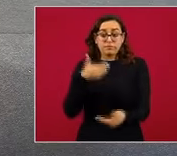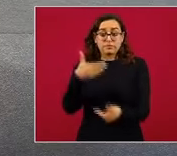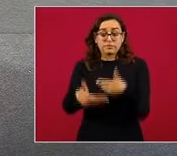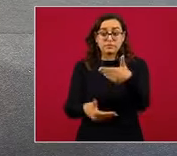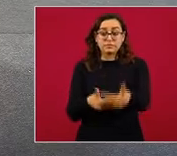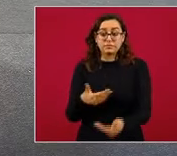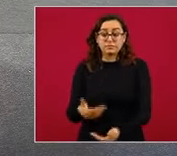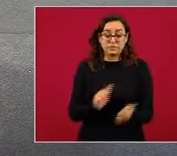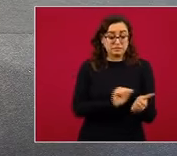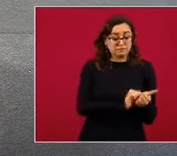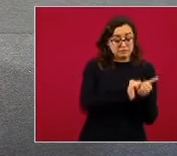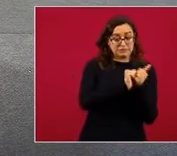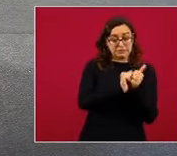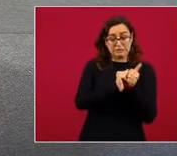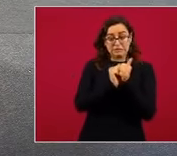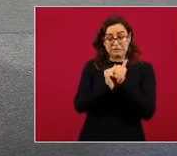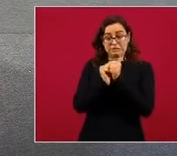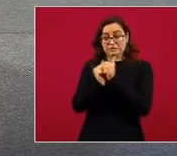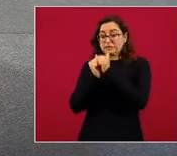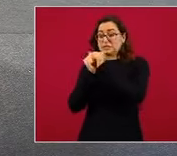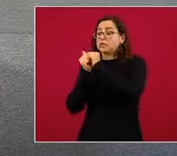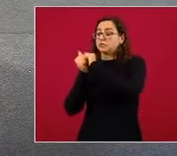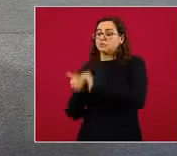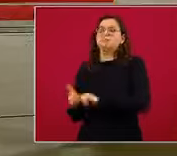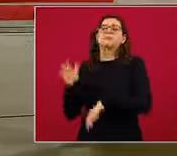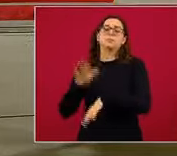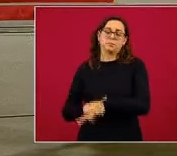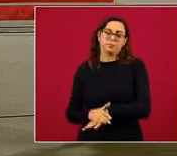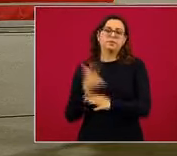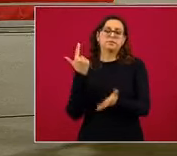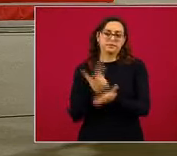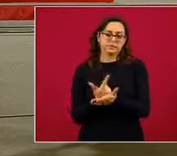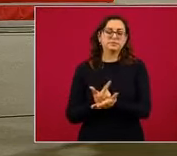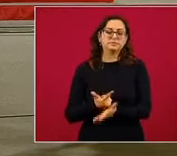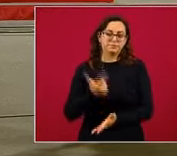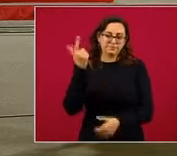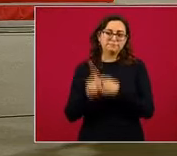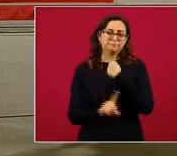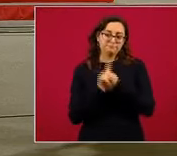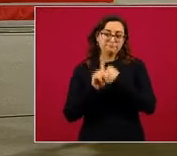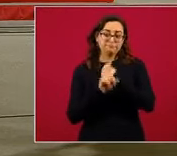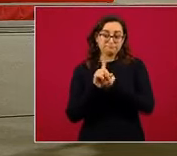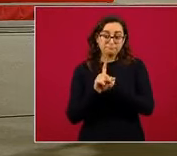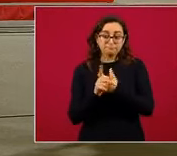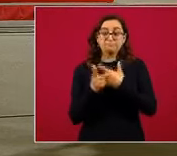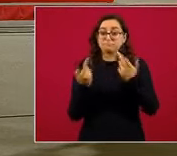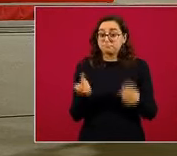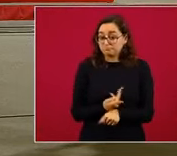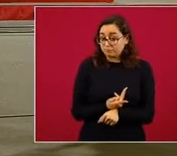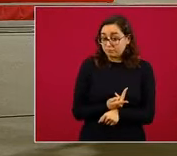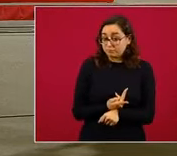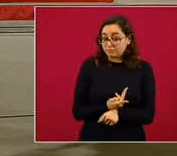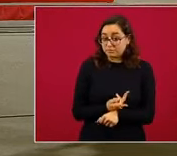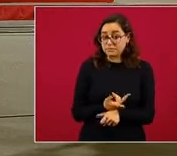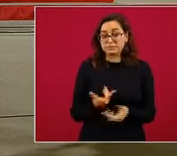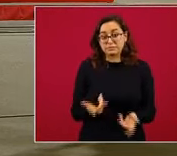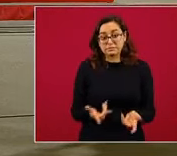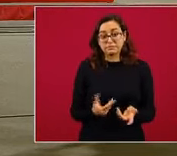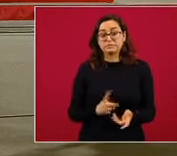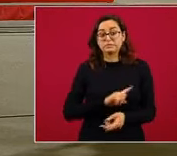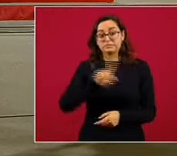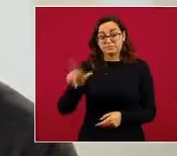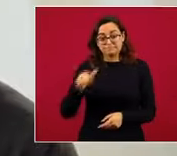de riesgo vulnerables, pues es en donde puede venir entonces la gravedad del problema, y es donde pueden venir las